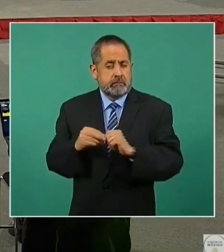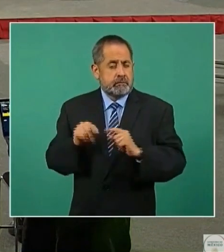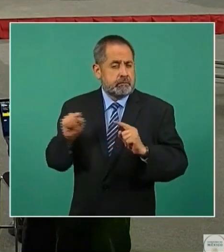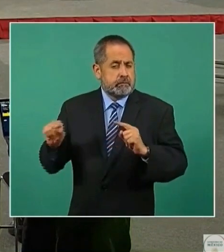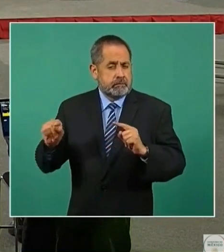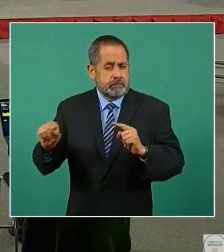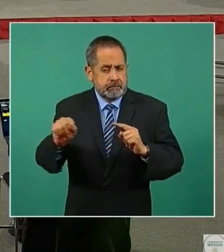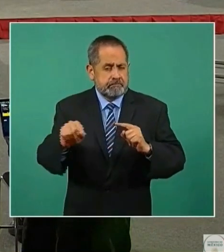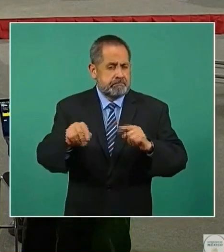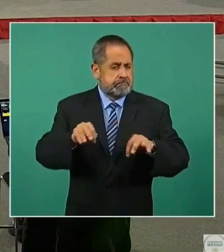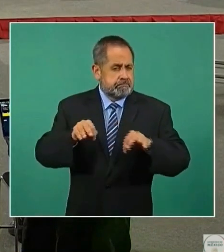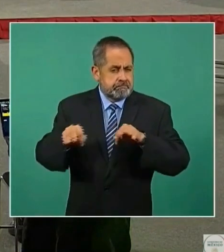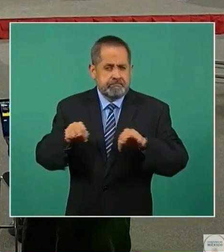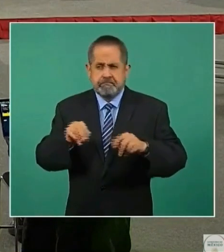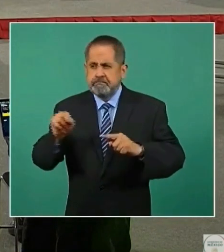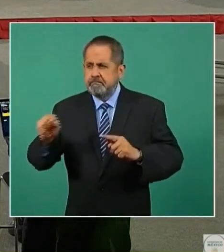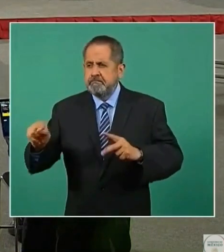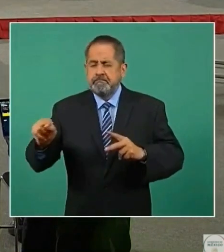las diferentes